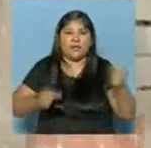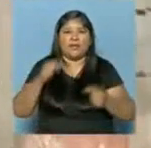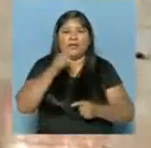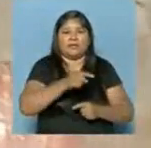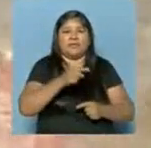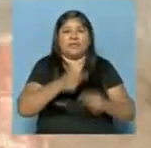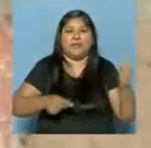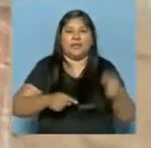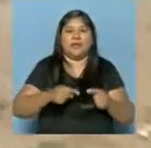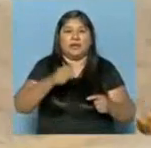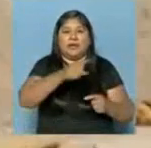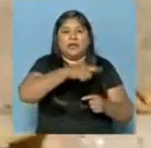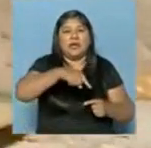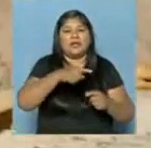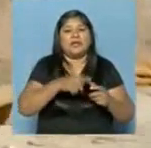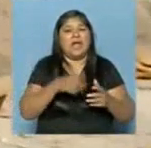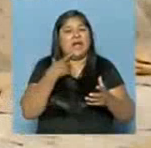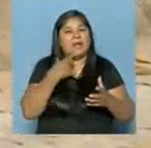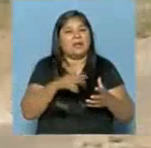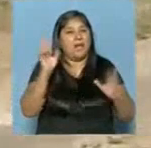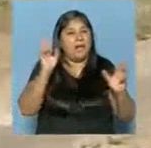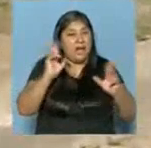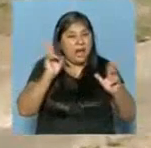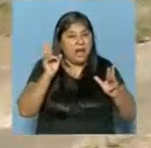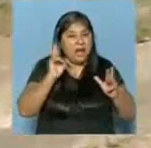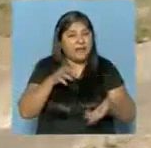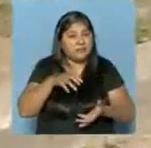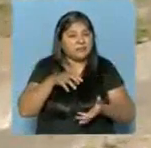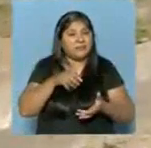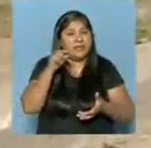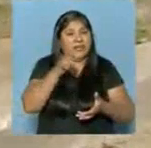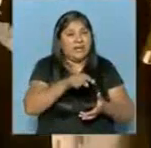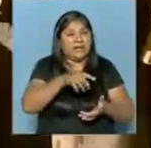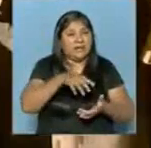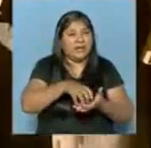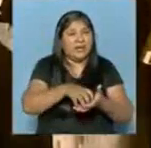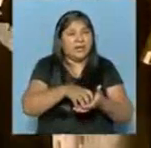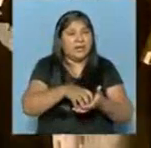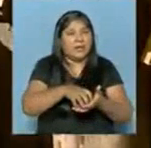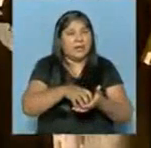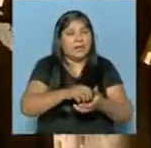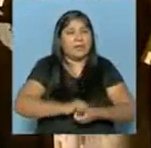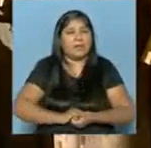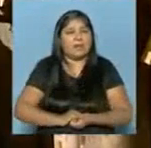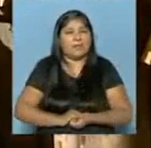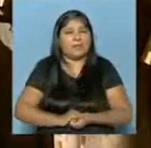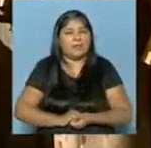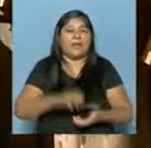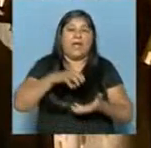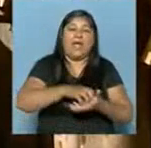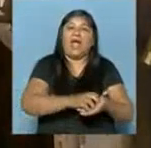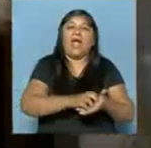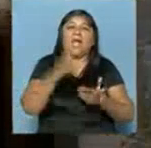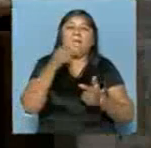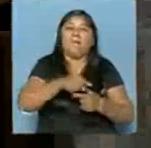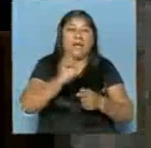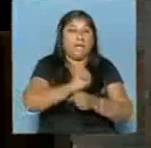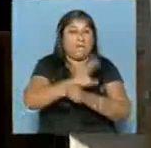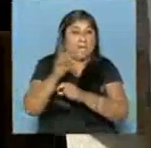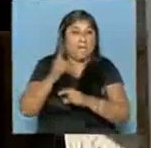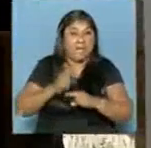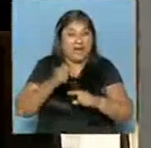de una recesión previo al inicio de la pandemia, y realmente se golpea con el inicio de la pandemia, bueno, y